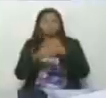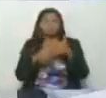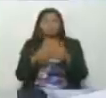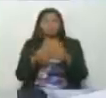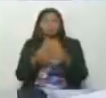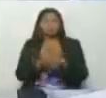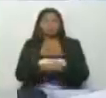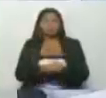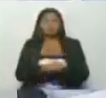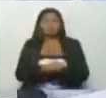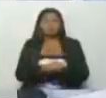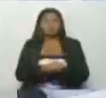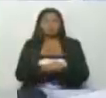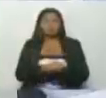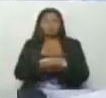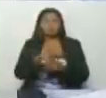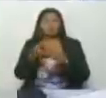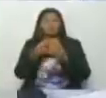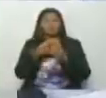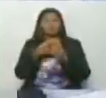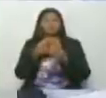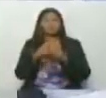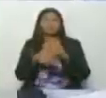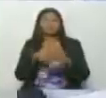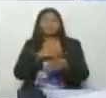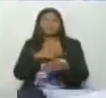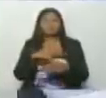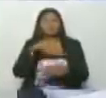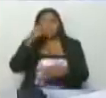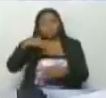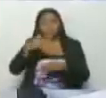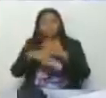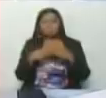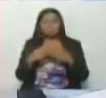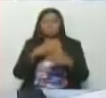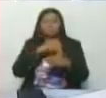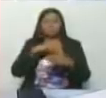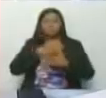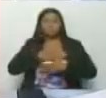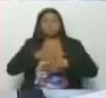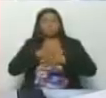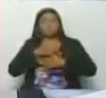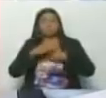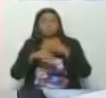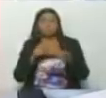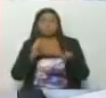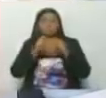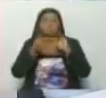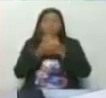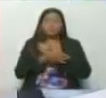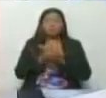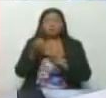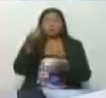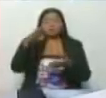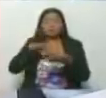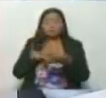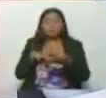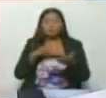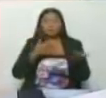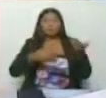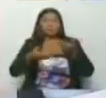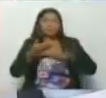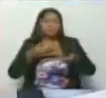saldo muy positivo para nuestros pueblos en términos de bienestar lo cual se traduce en salario en